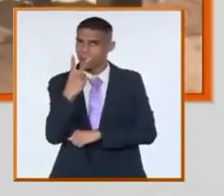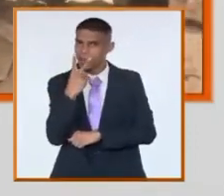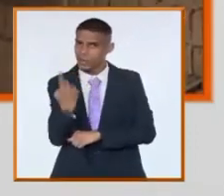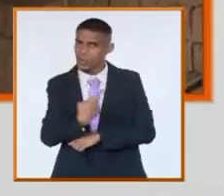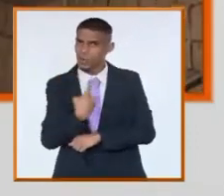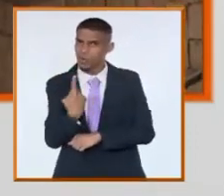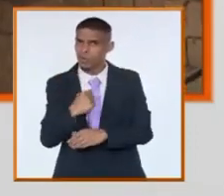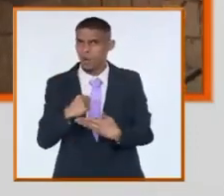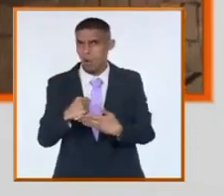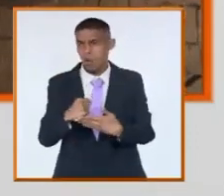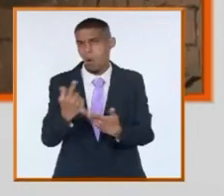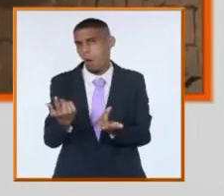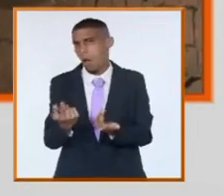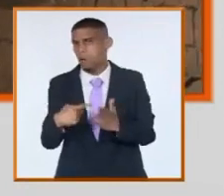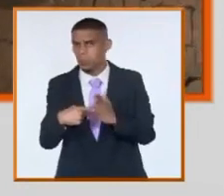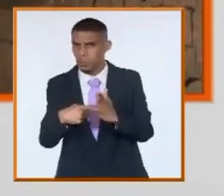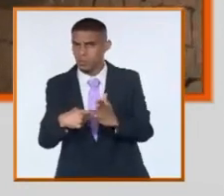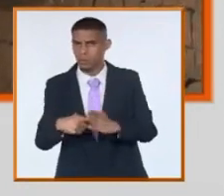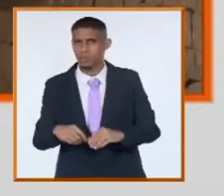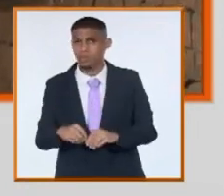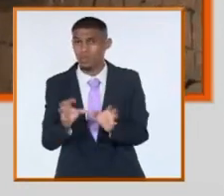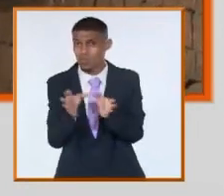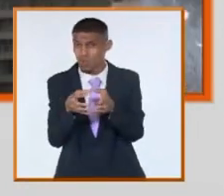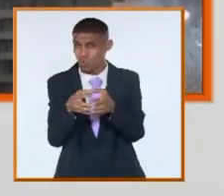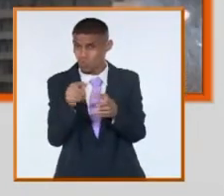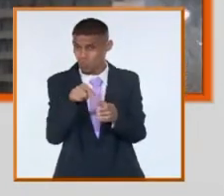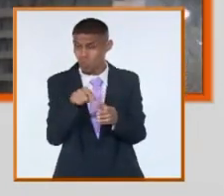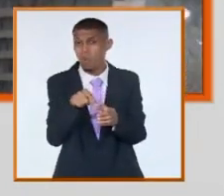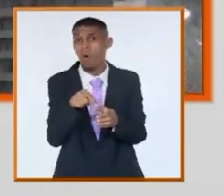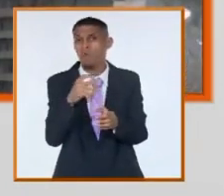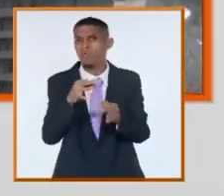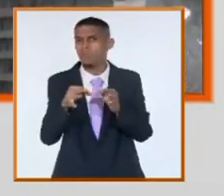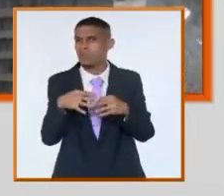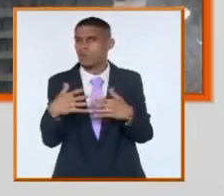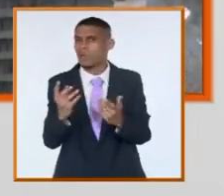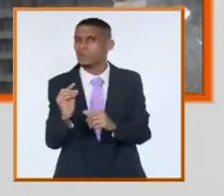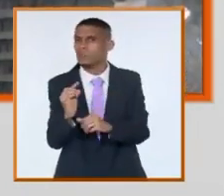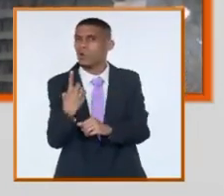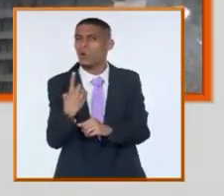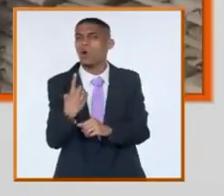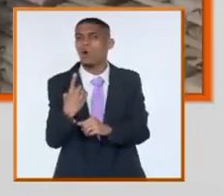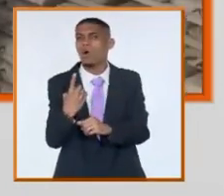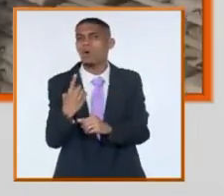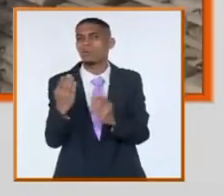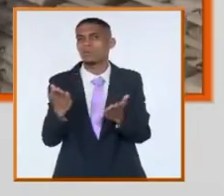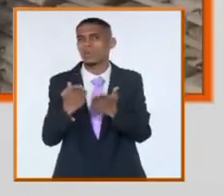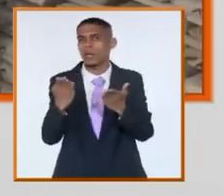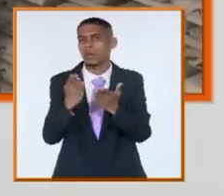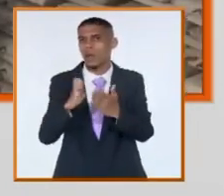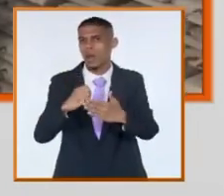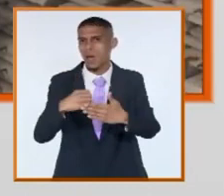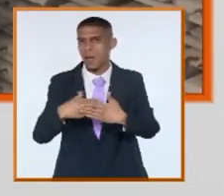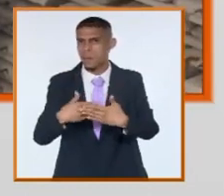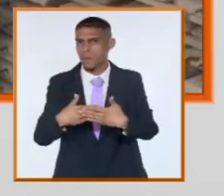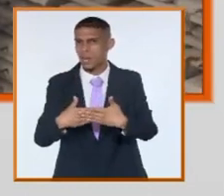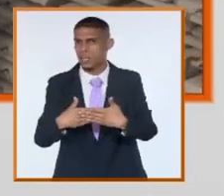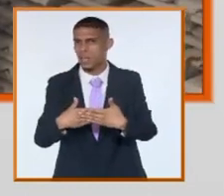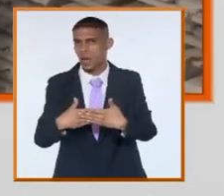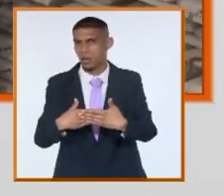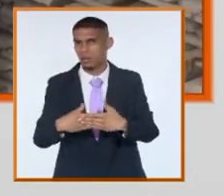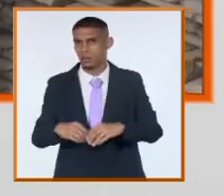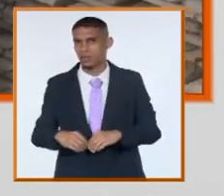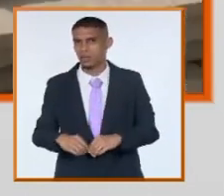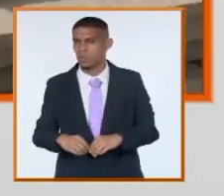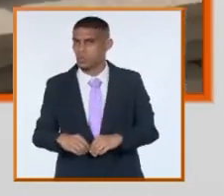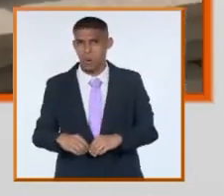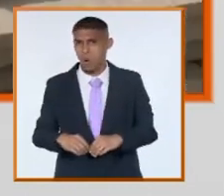y ese grupo está en función no solo de desarrollar la pequeña industria sino también desarrollar la gran industria